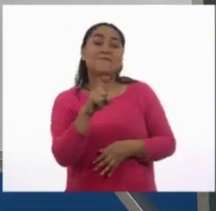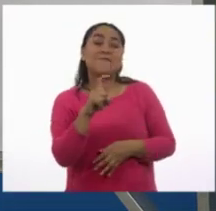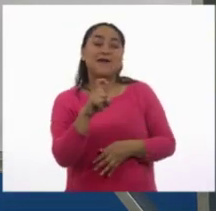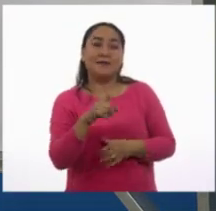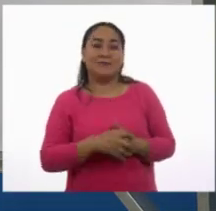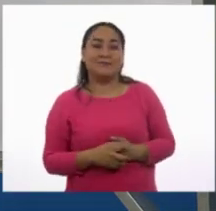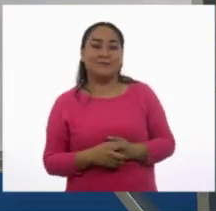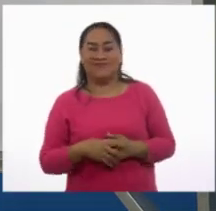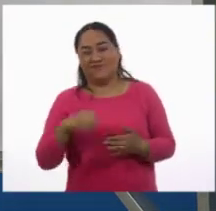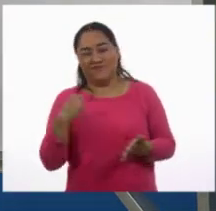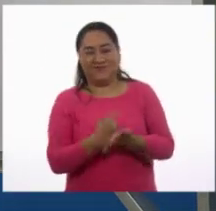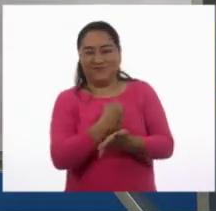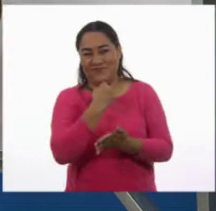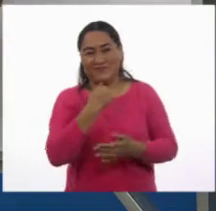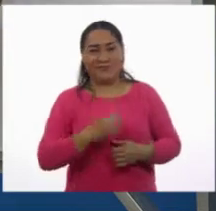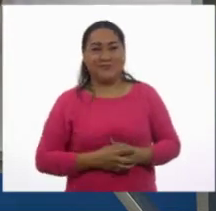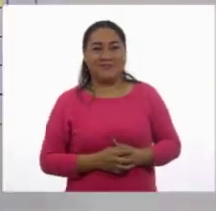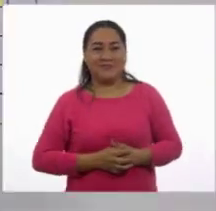Ash.